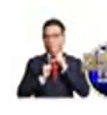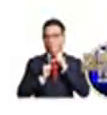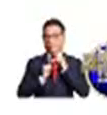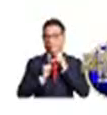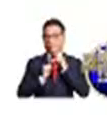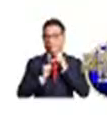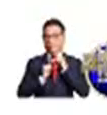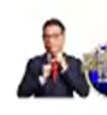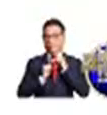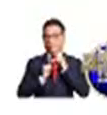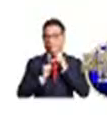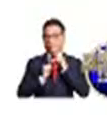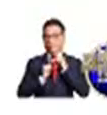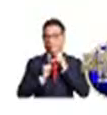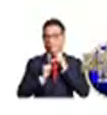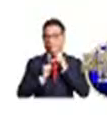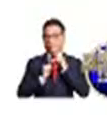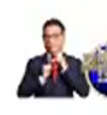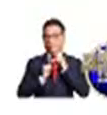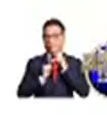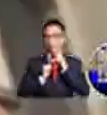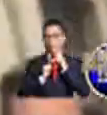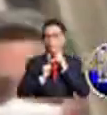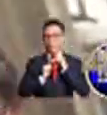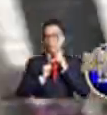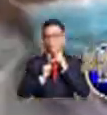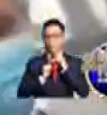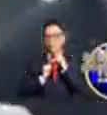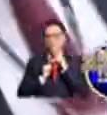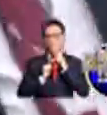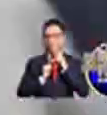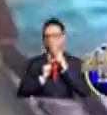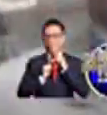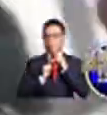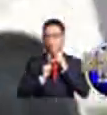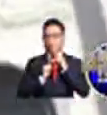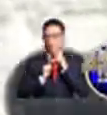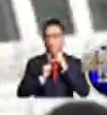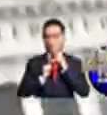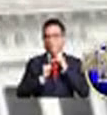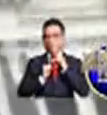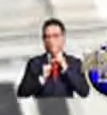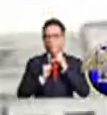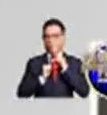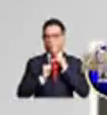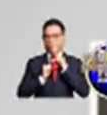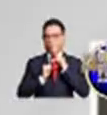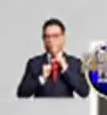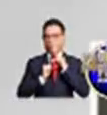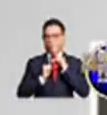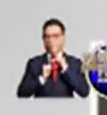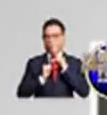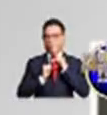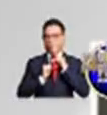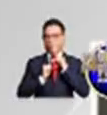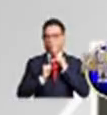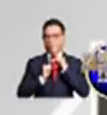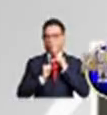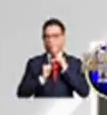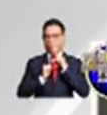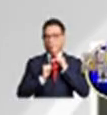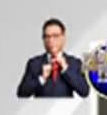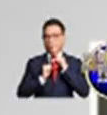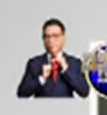de Salaverry en un cargo tan importante. Por último, el ministro Eduardo González señaló que dentro de una